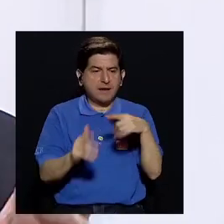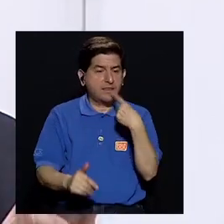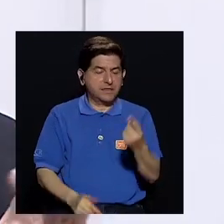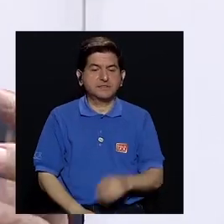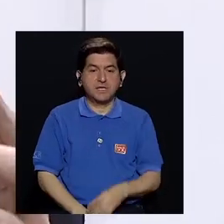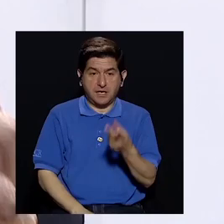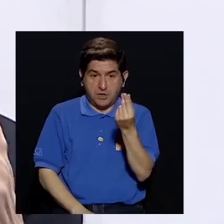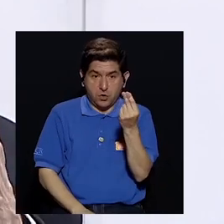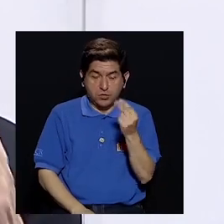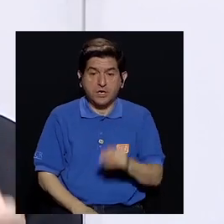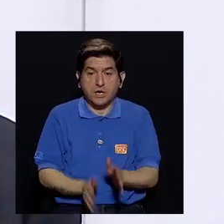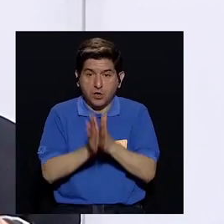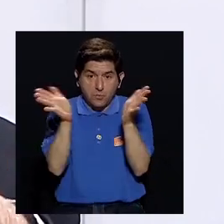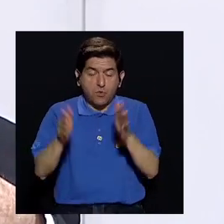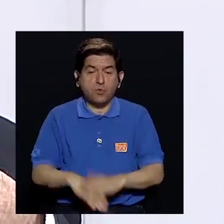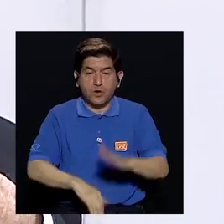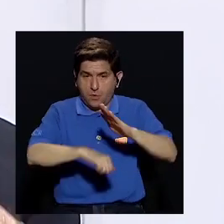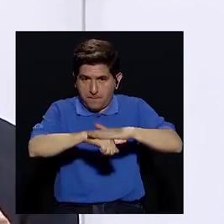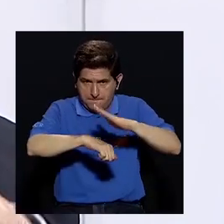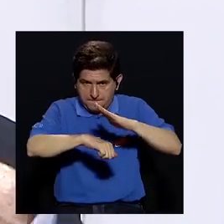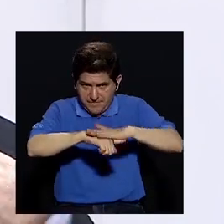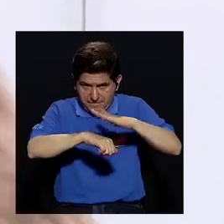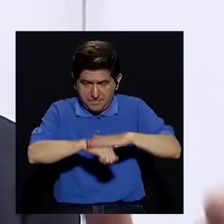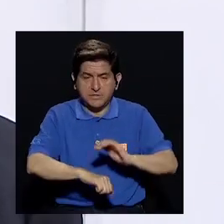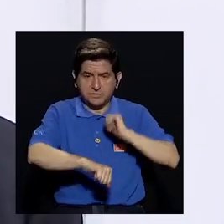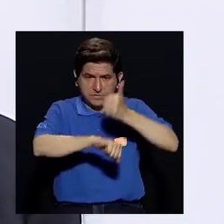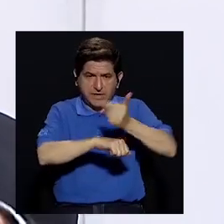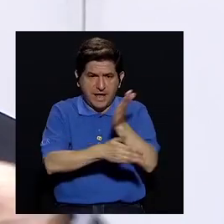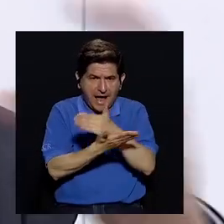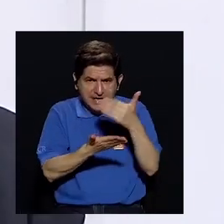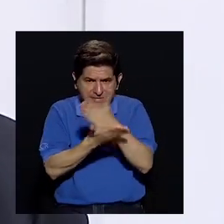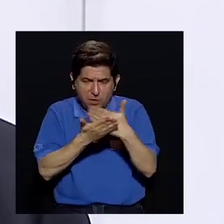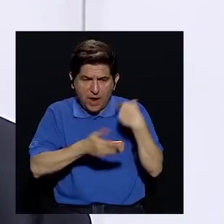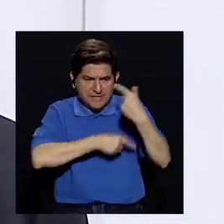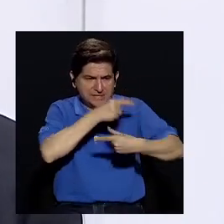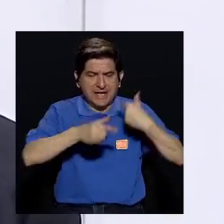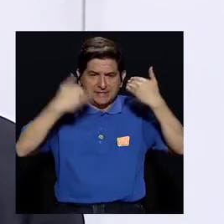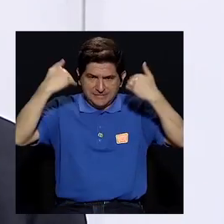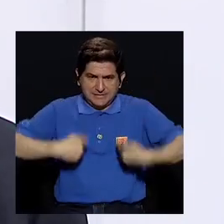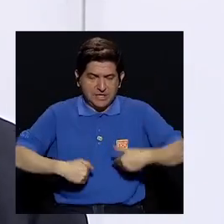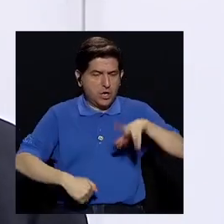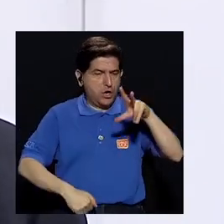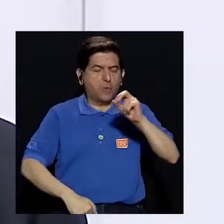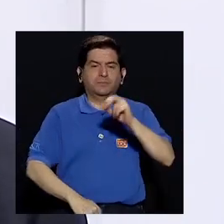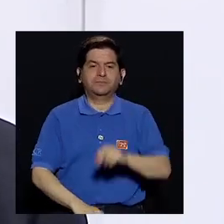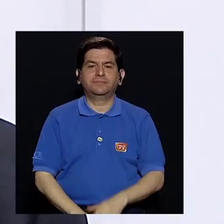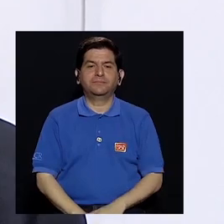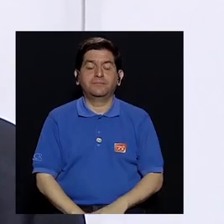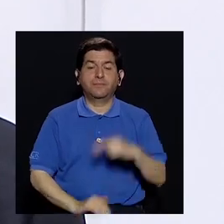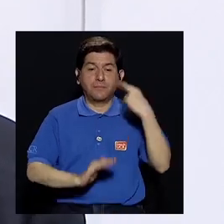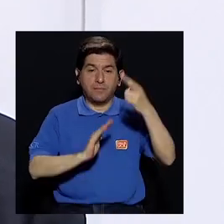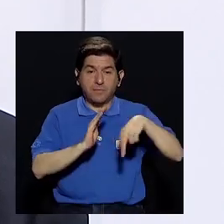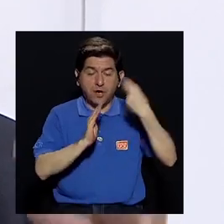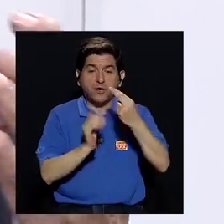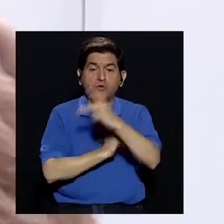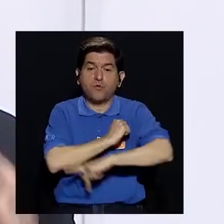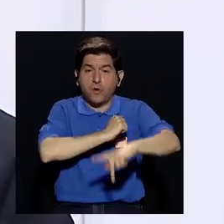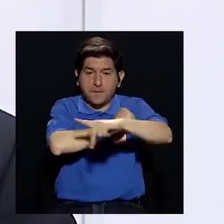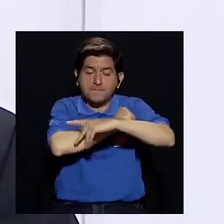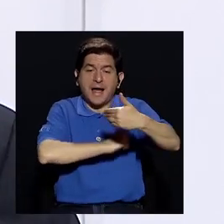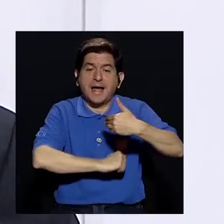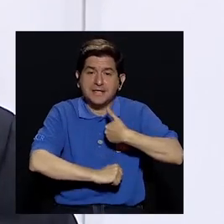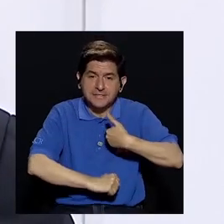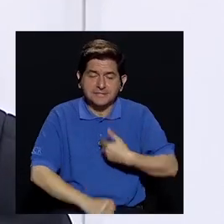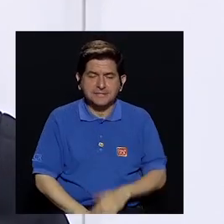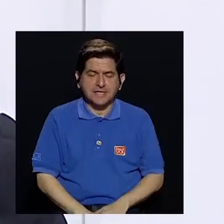efecto fue que el congreso estados unidos dijo que con fondos públicos no se debería patentar esas secuencias entonces eso fue un